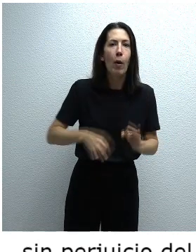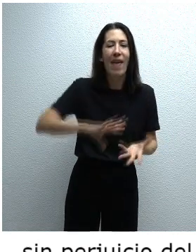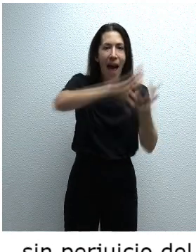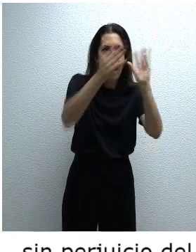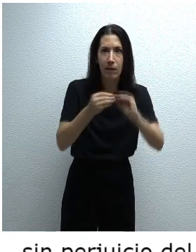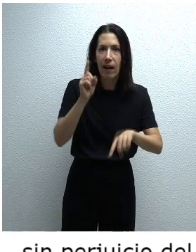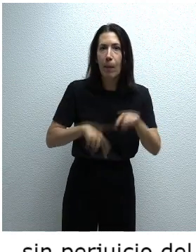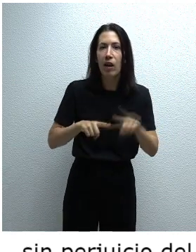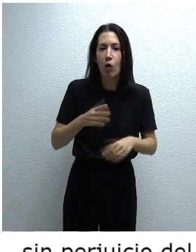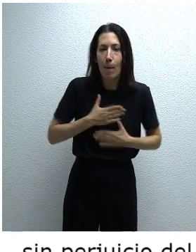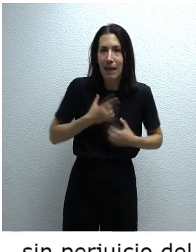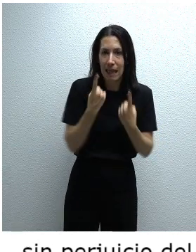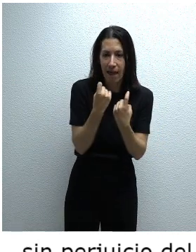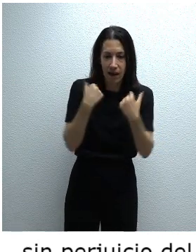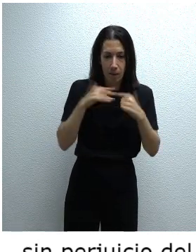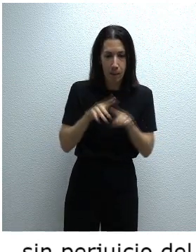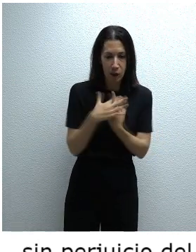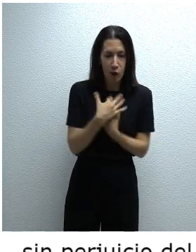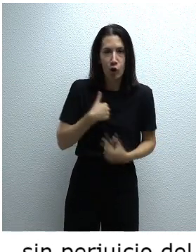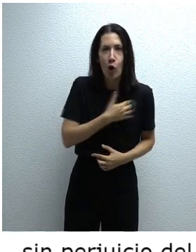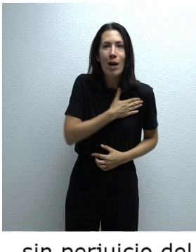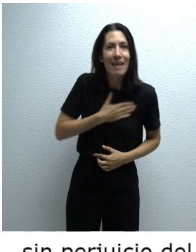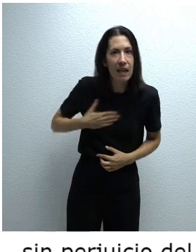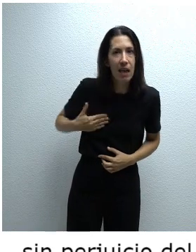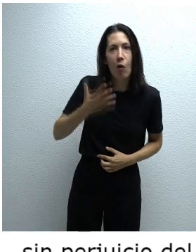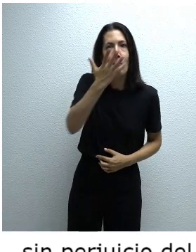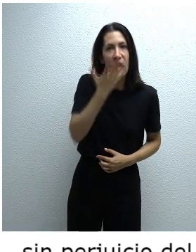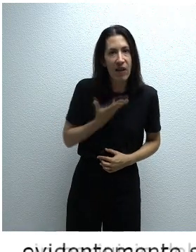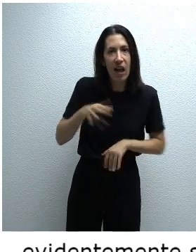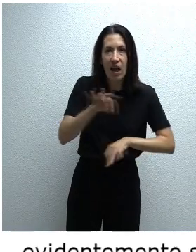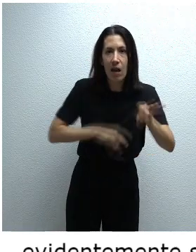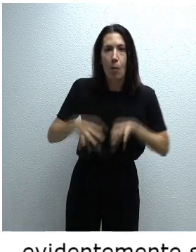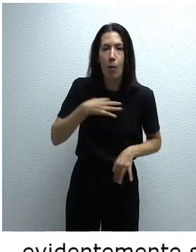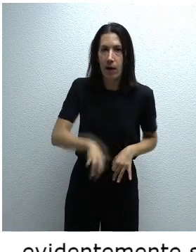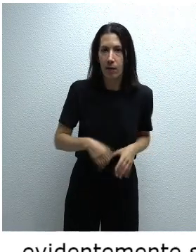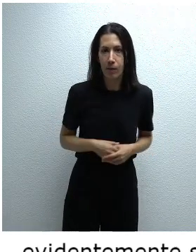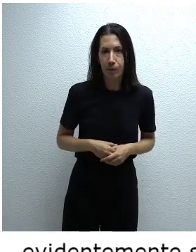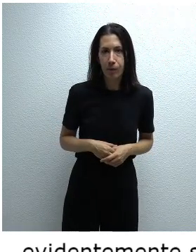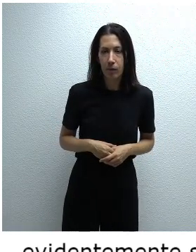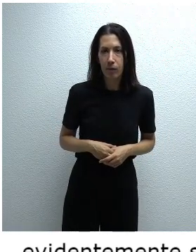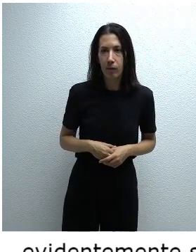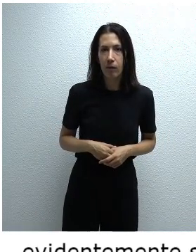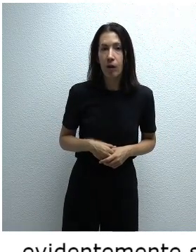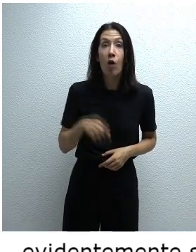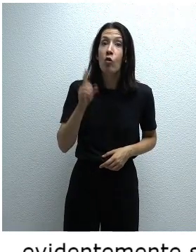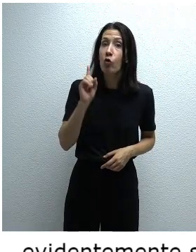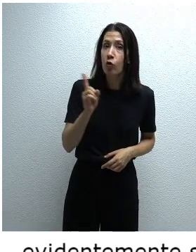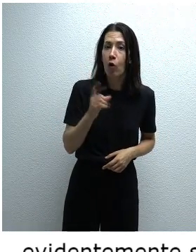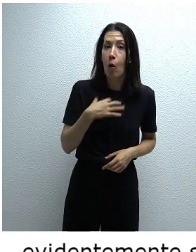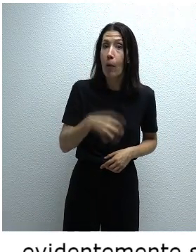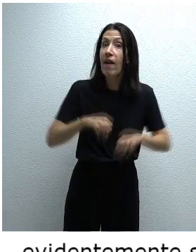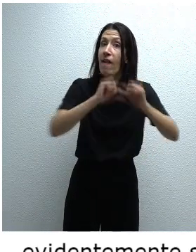dicho antes, con arreglo a su propia voluntad, deseos y preferencias. No solamente o necesariamente por